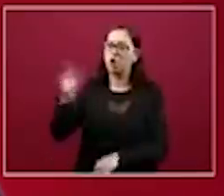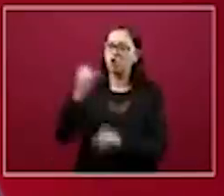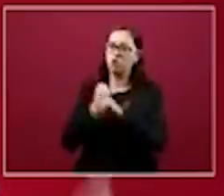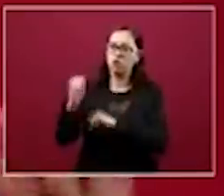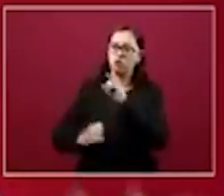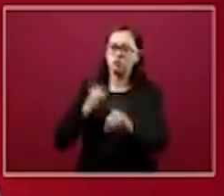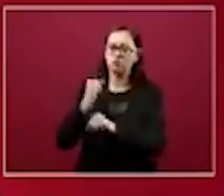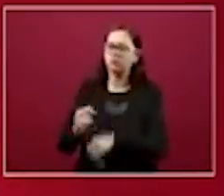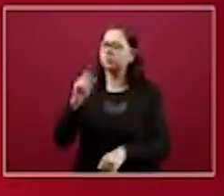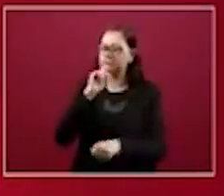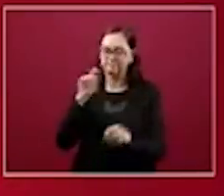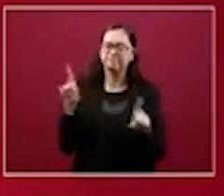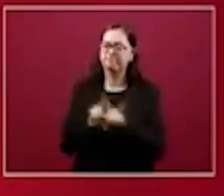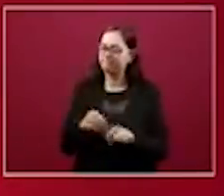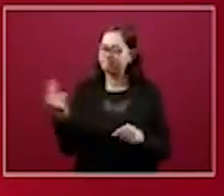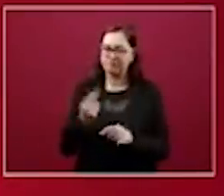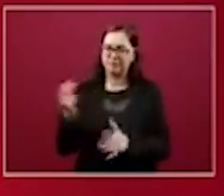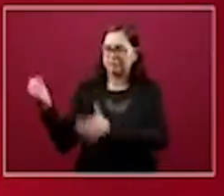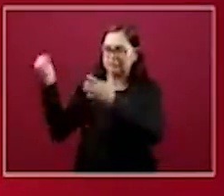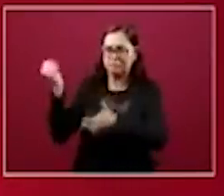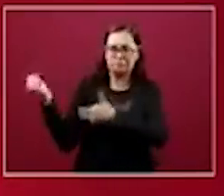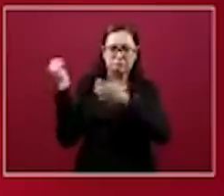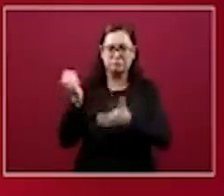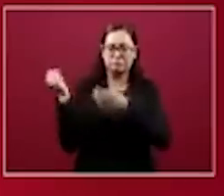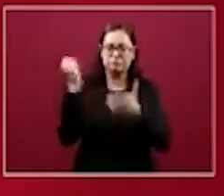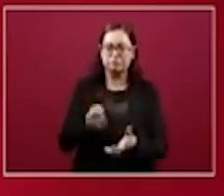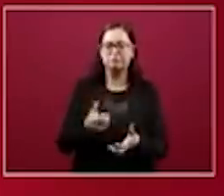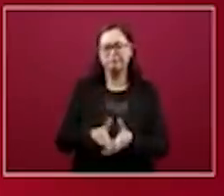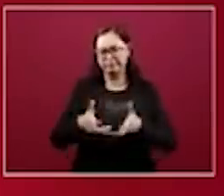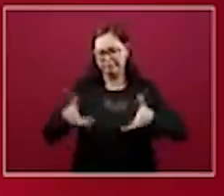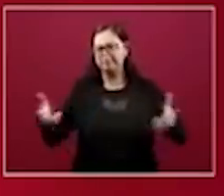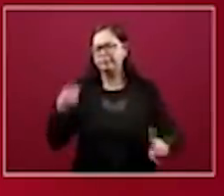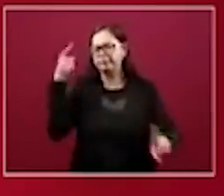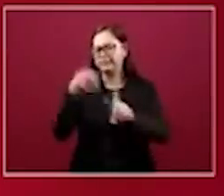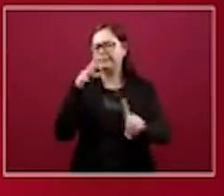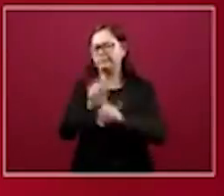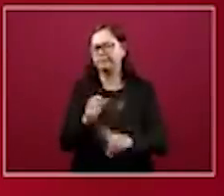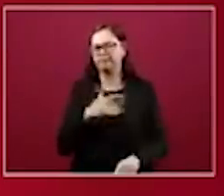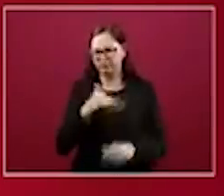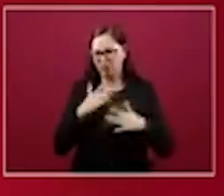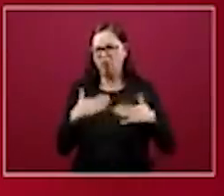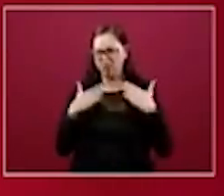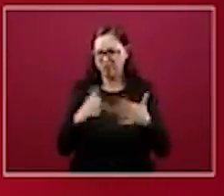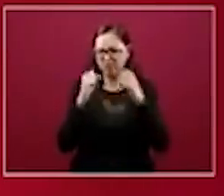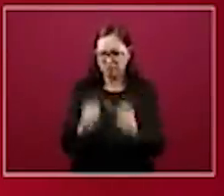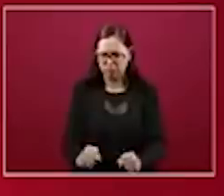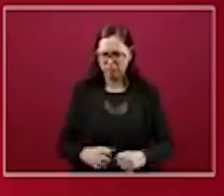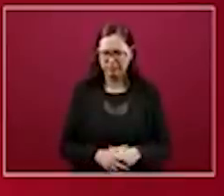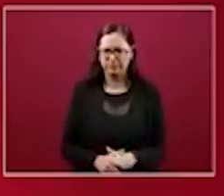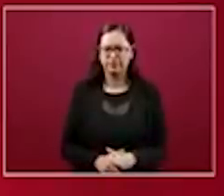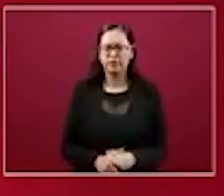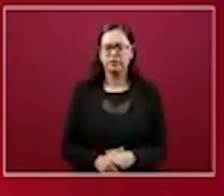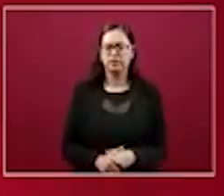Y yo estoy seguro que sí vamos a lograr el propósito de que haya crecimiento. Y tengo, ayer se lo decía yo